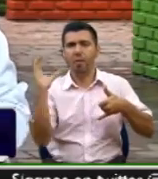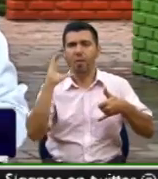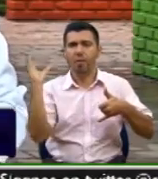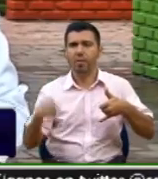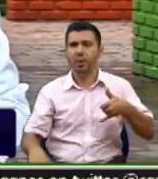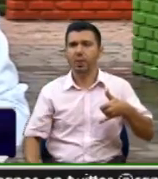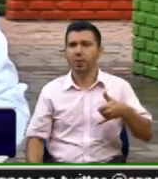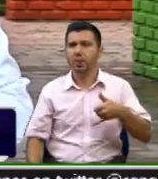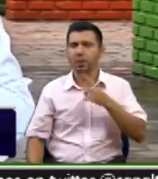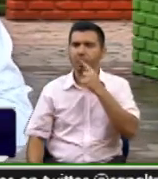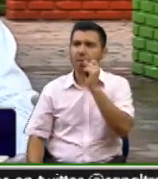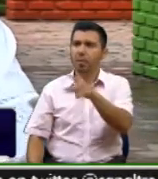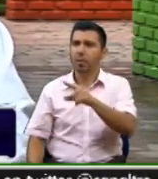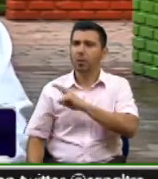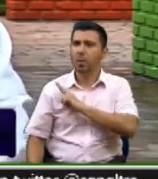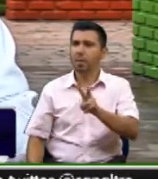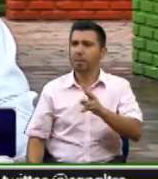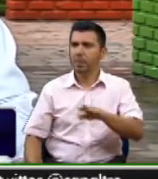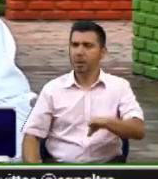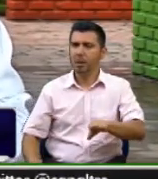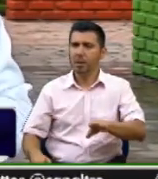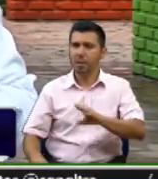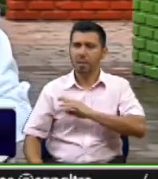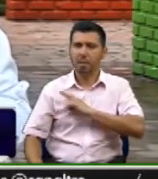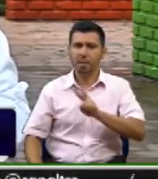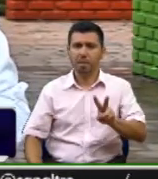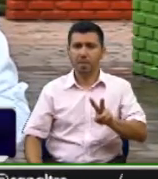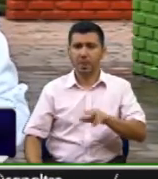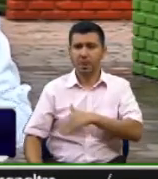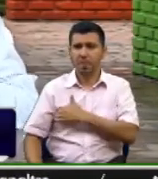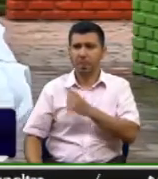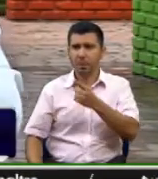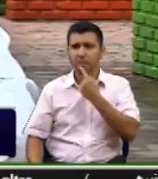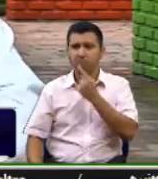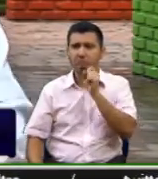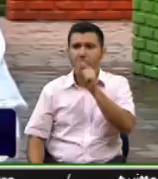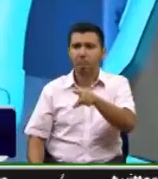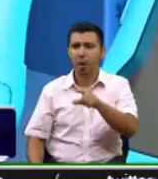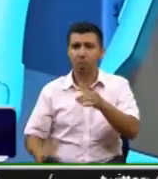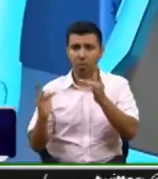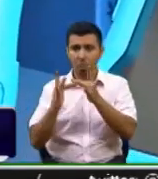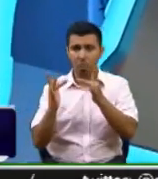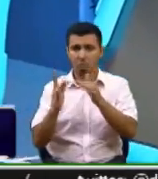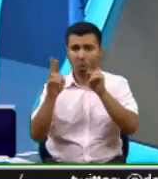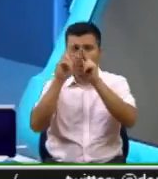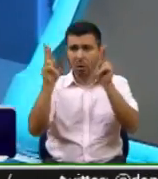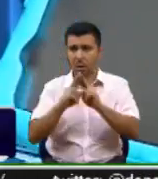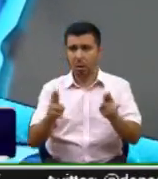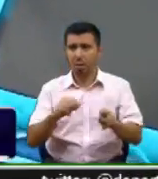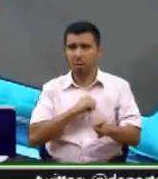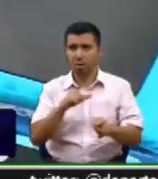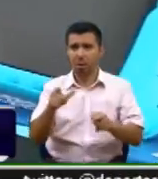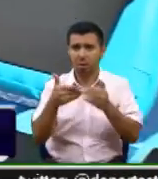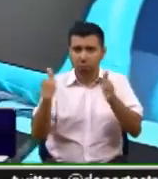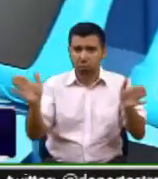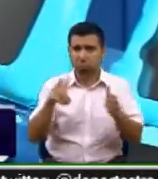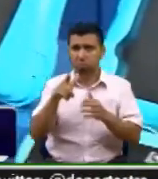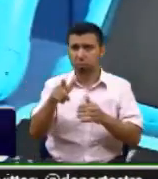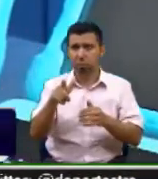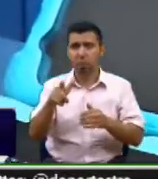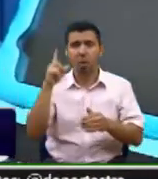la situación de conectividad a internet que deben tener los colegios para participar en muchos de los programas que impulsa el gobierno